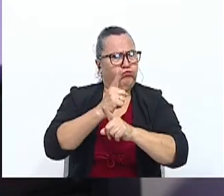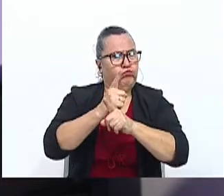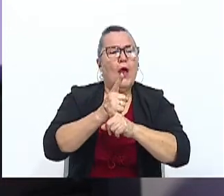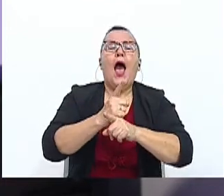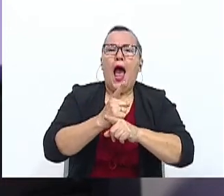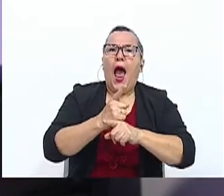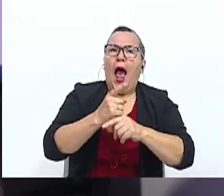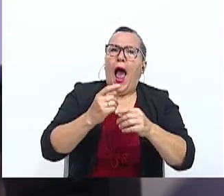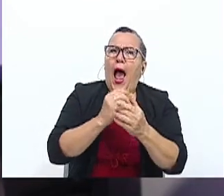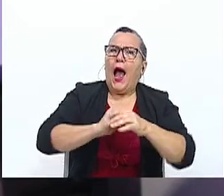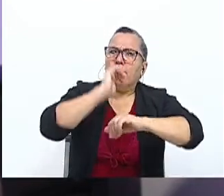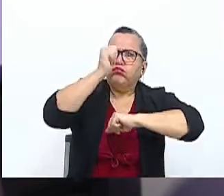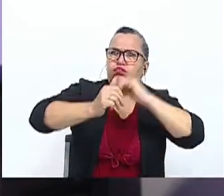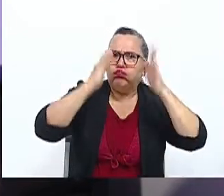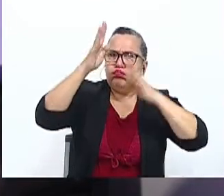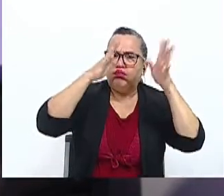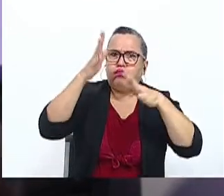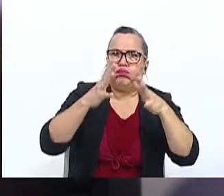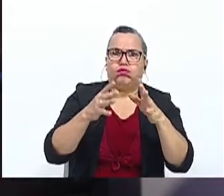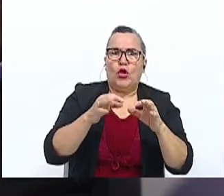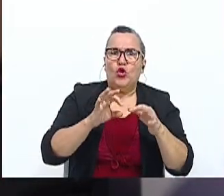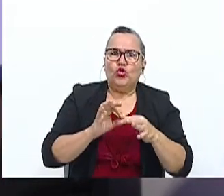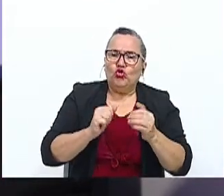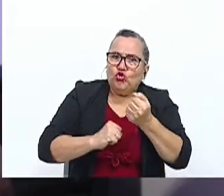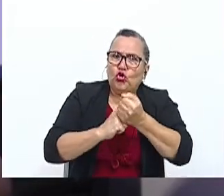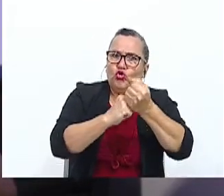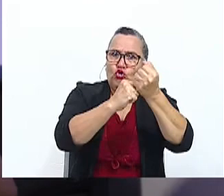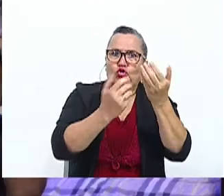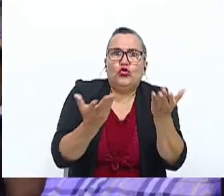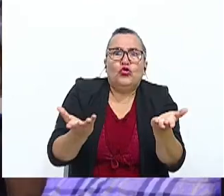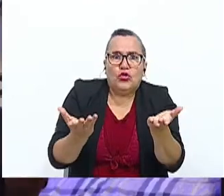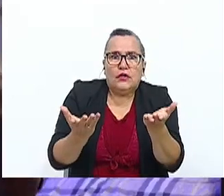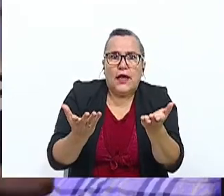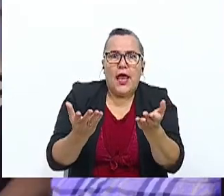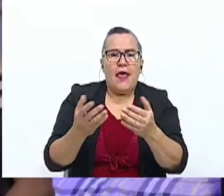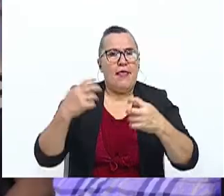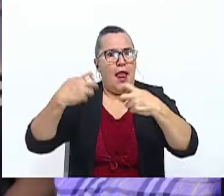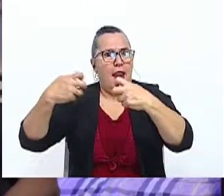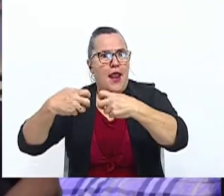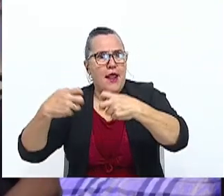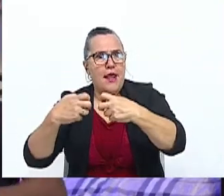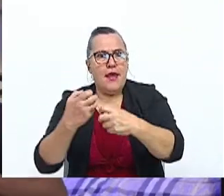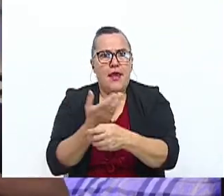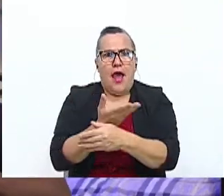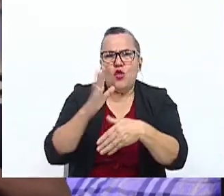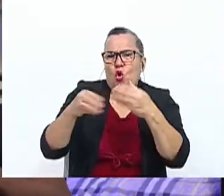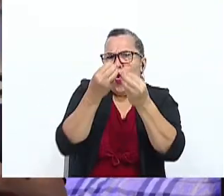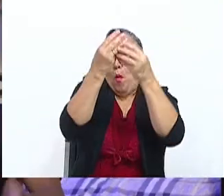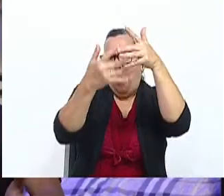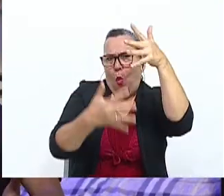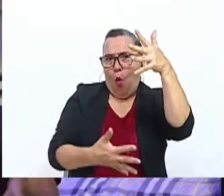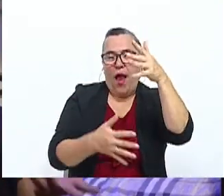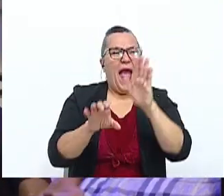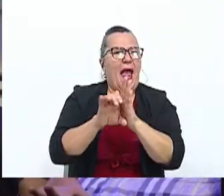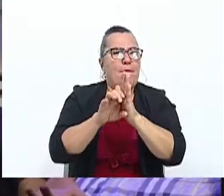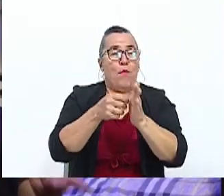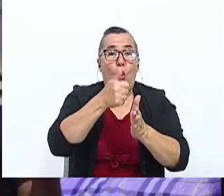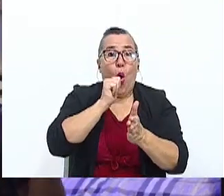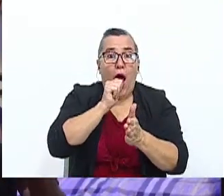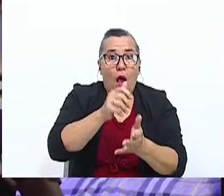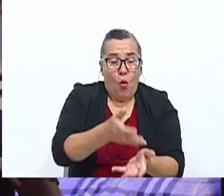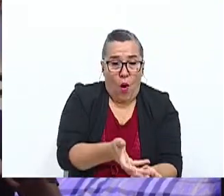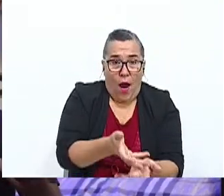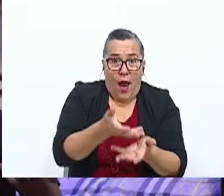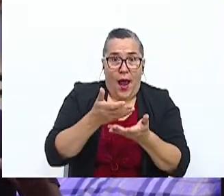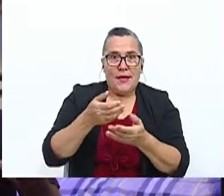de energía, materiales o para consumo, bueno, en fin, un montón de cosas. Por ejemplo, si yo extraigo agua para tomar, eso